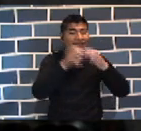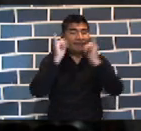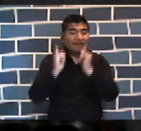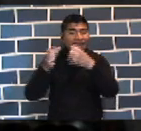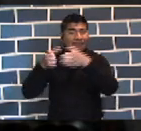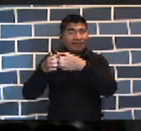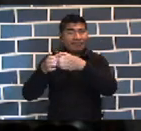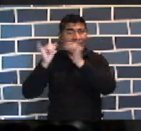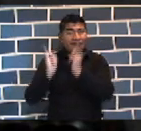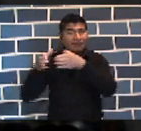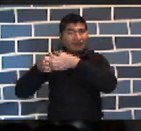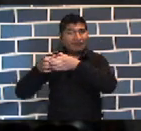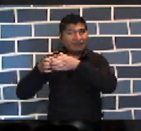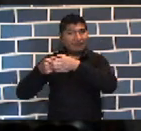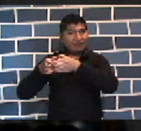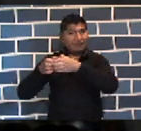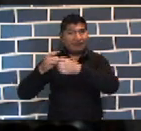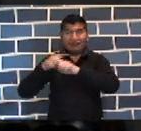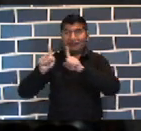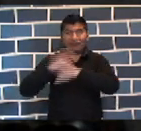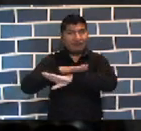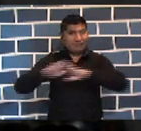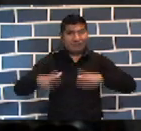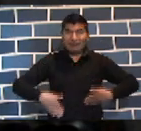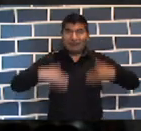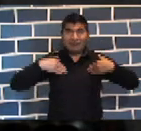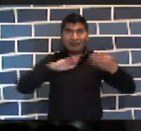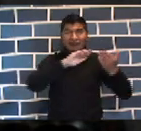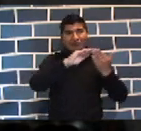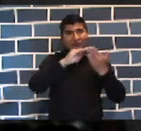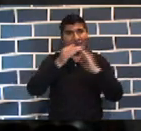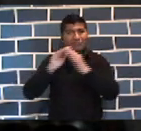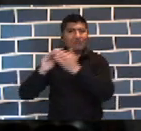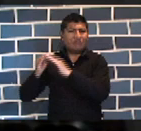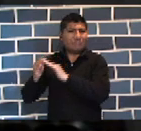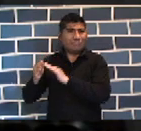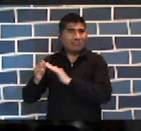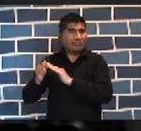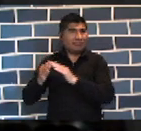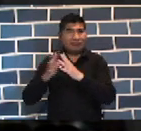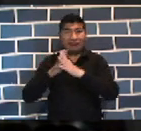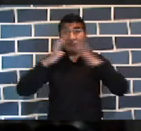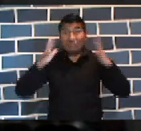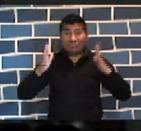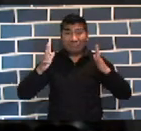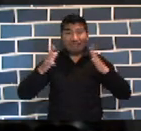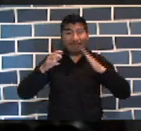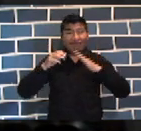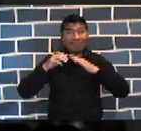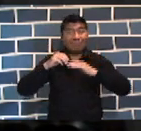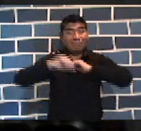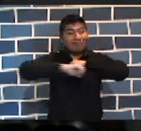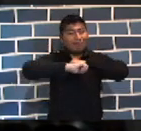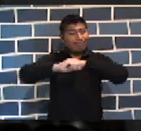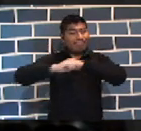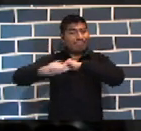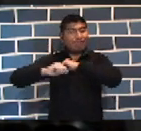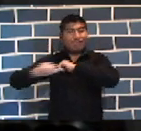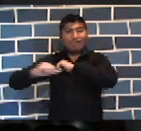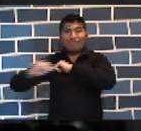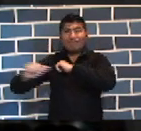egoísmo, pero no en vida comunitaria. La gran profusión de medios de